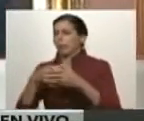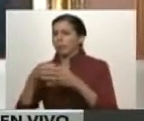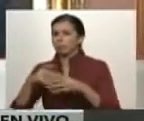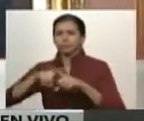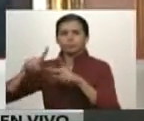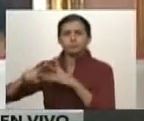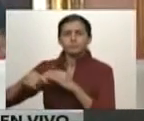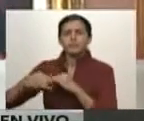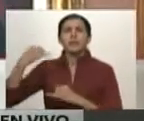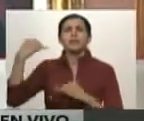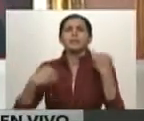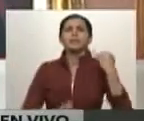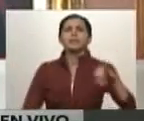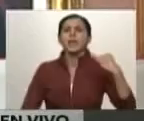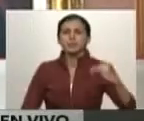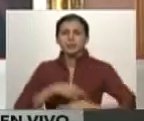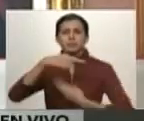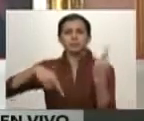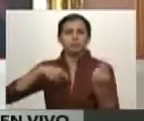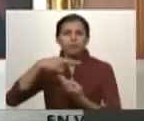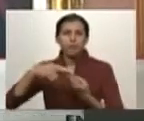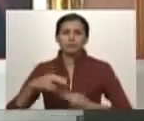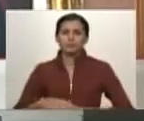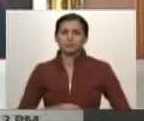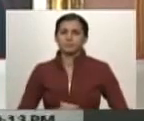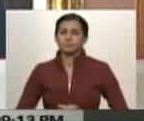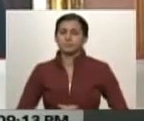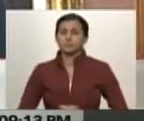izquierdas revolucionarias de venezuela